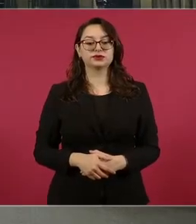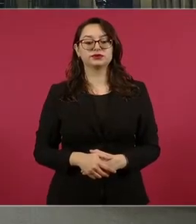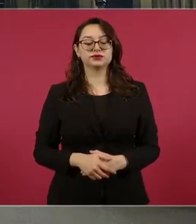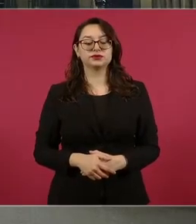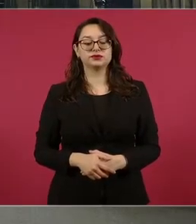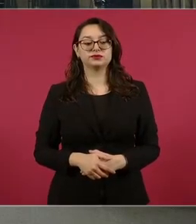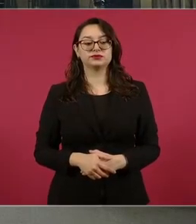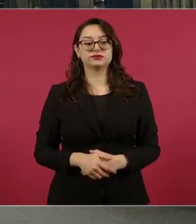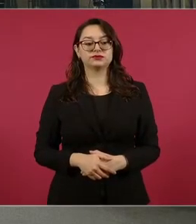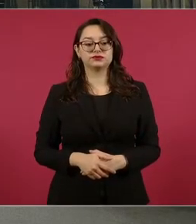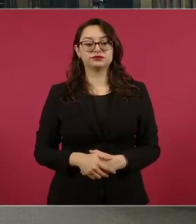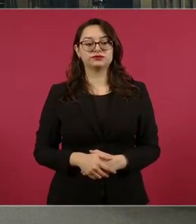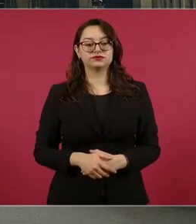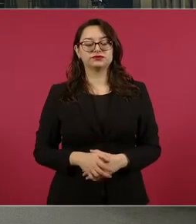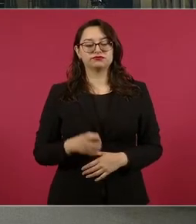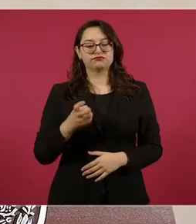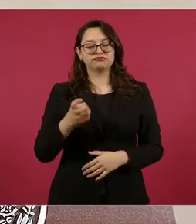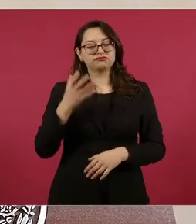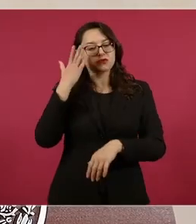esternos